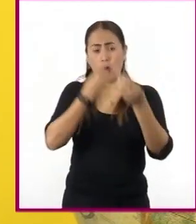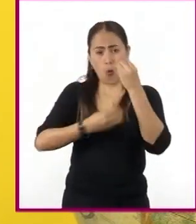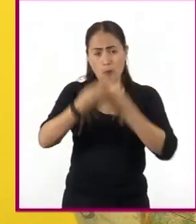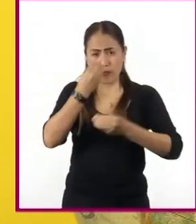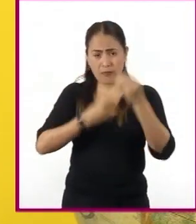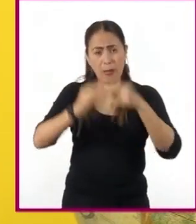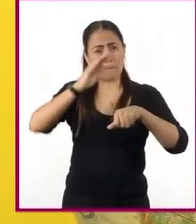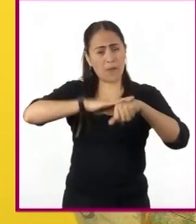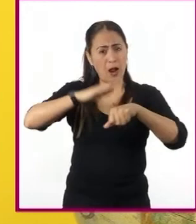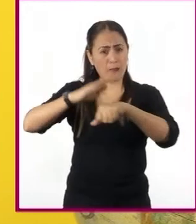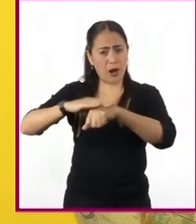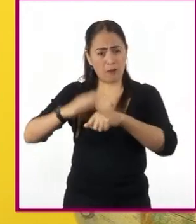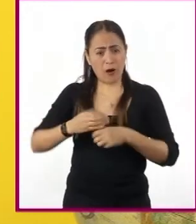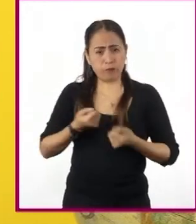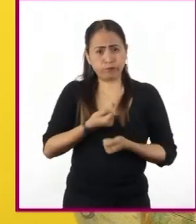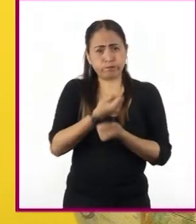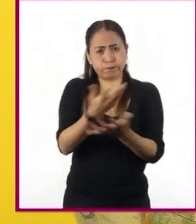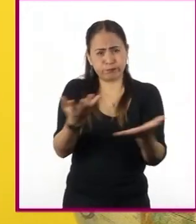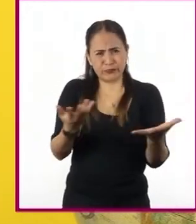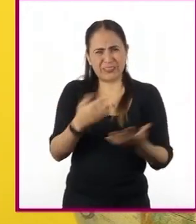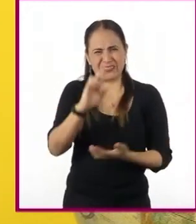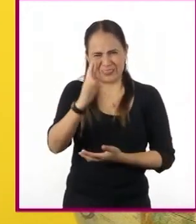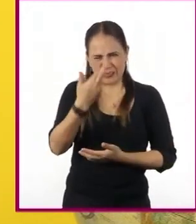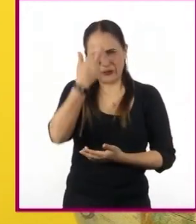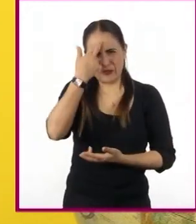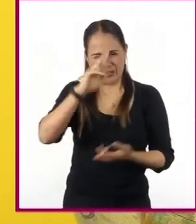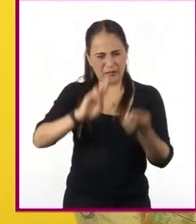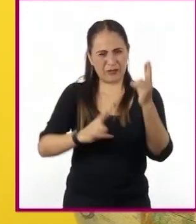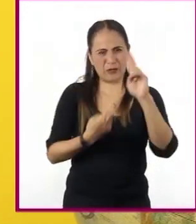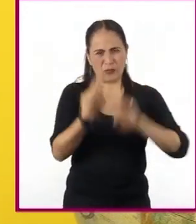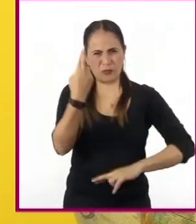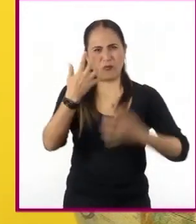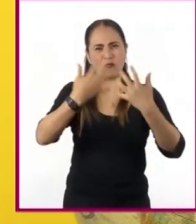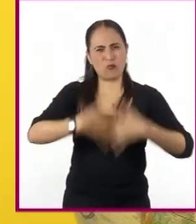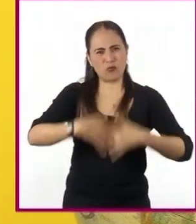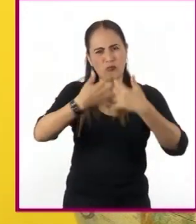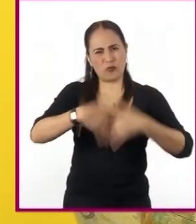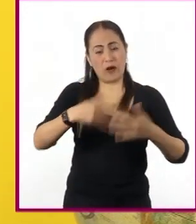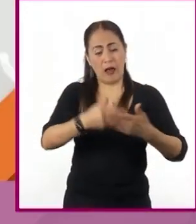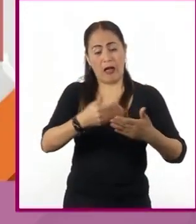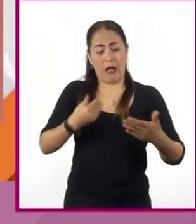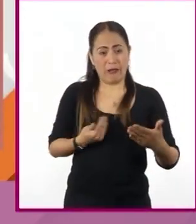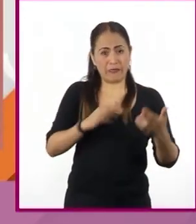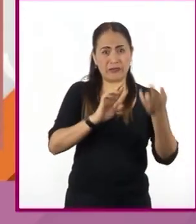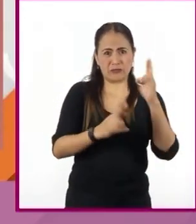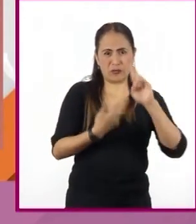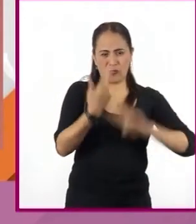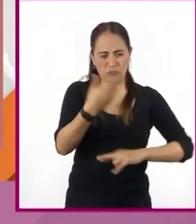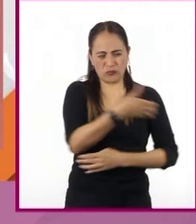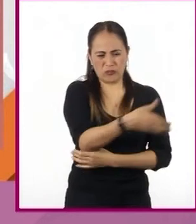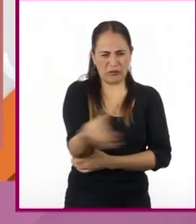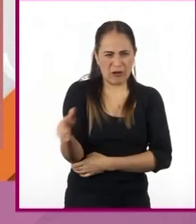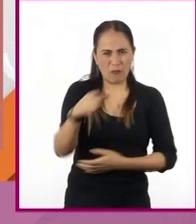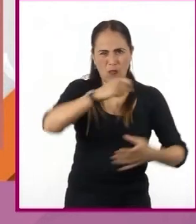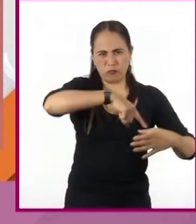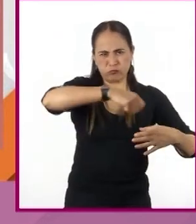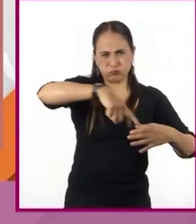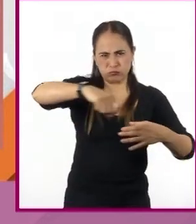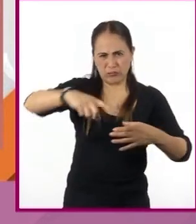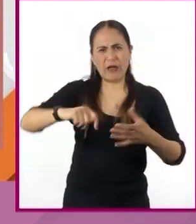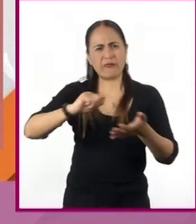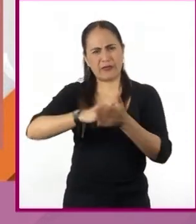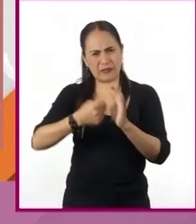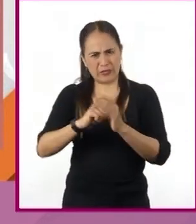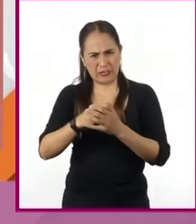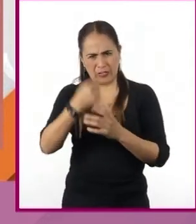alimentos. Recordemos que la revolución industrial no hubiera sido posible sin la revolución agrícola. La puesta en práctica de nuevas técnicas